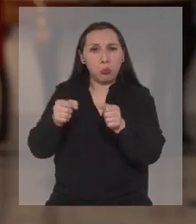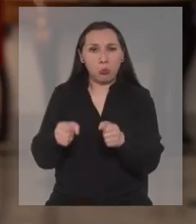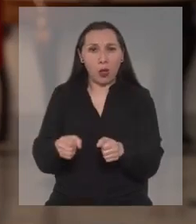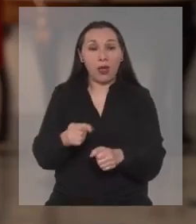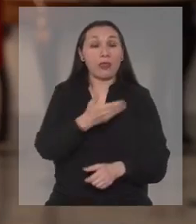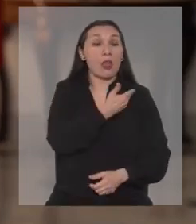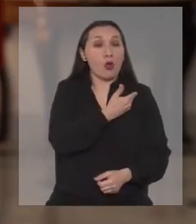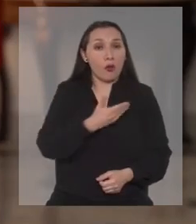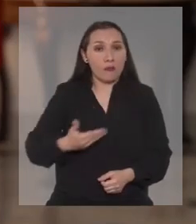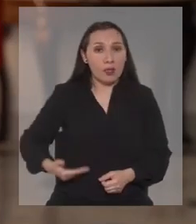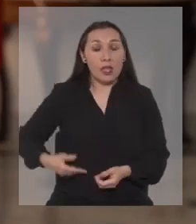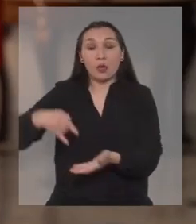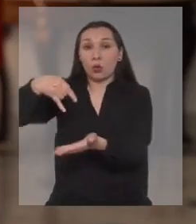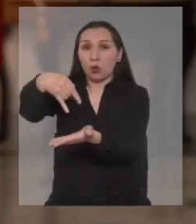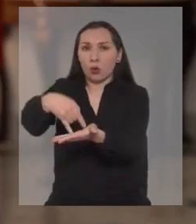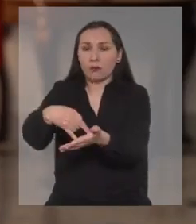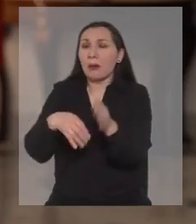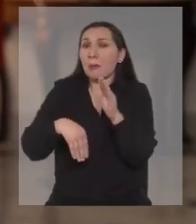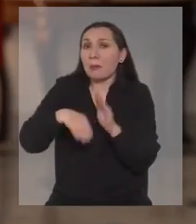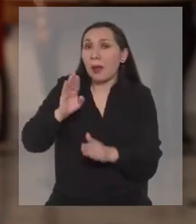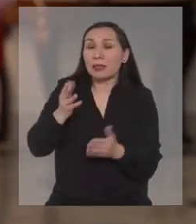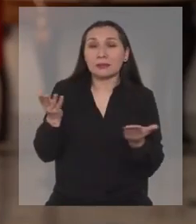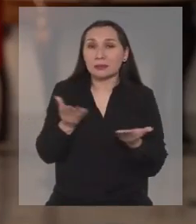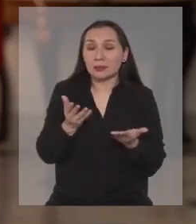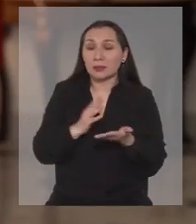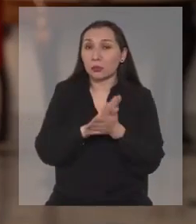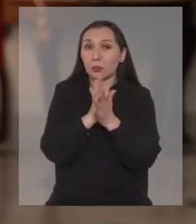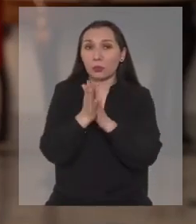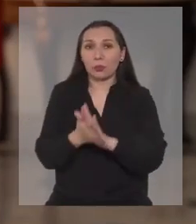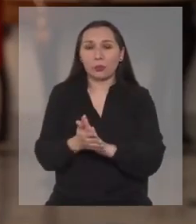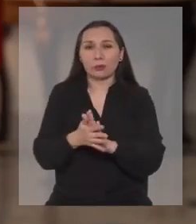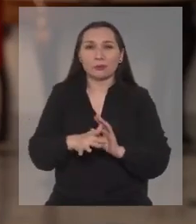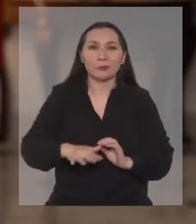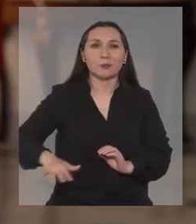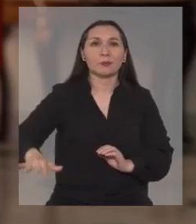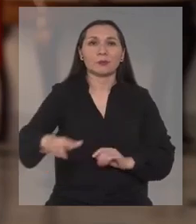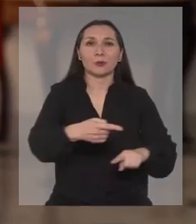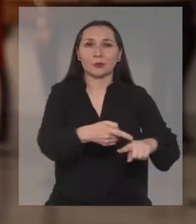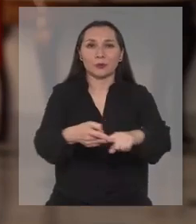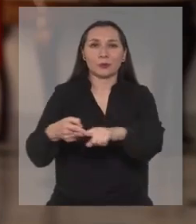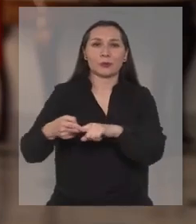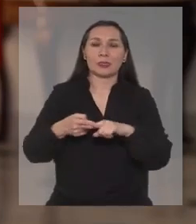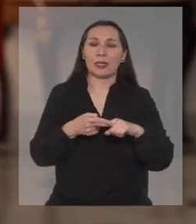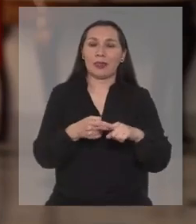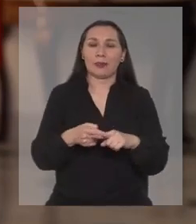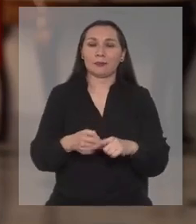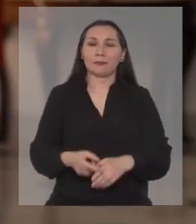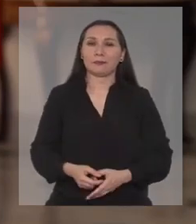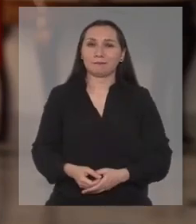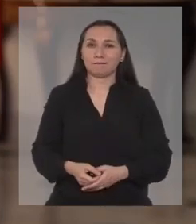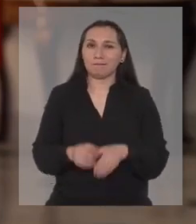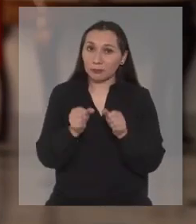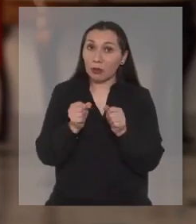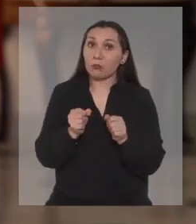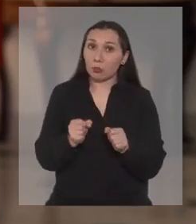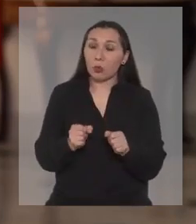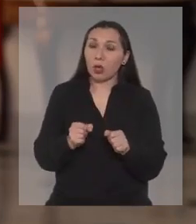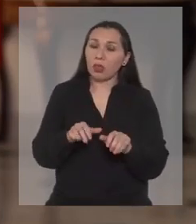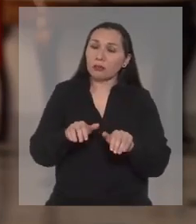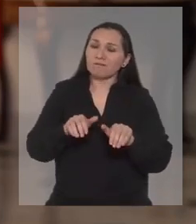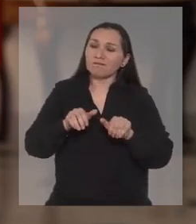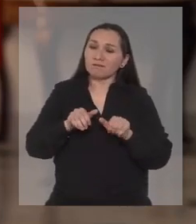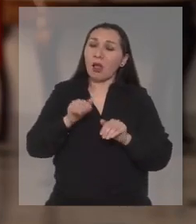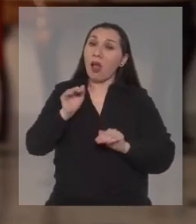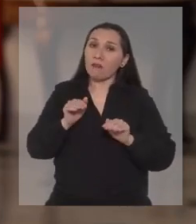posible entre el gobierno y el congreso pero por sobre todo en la sociedad Y es que es posible